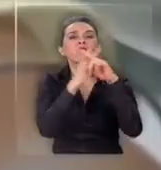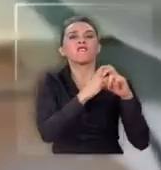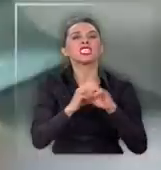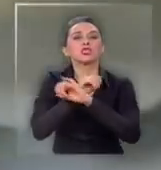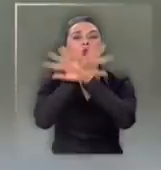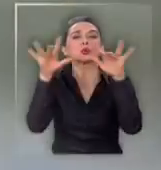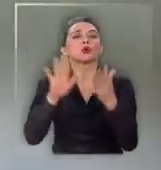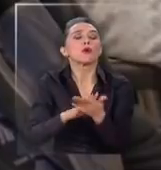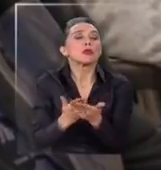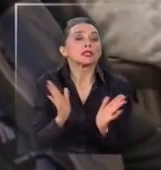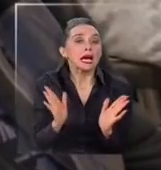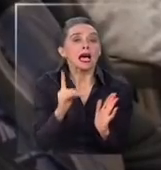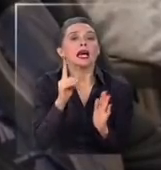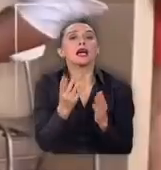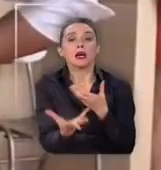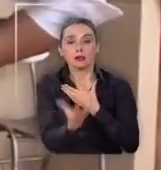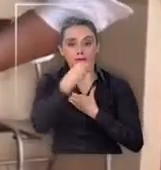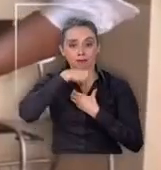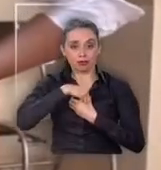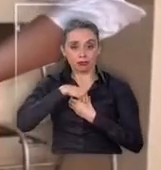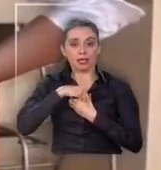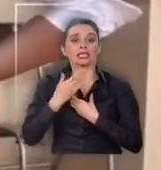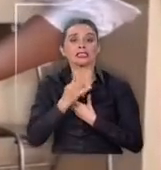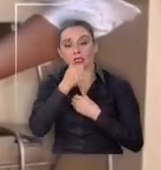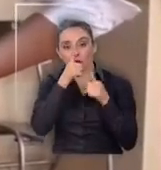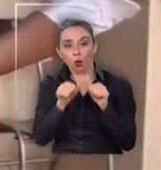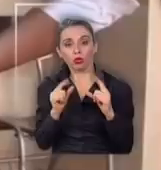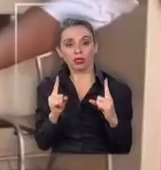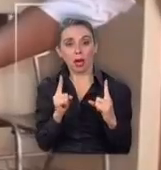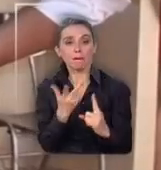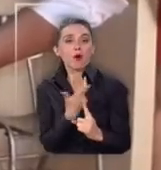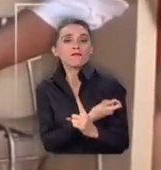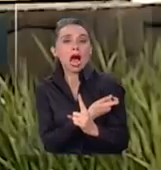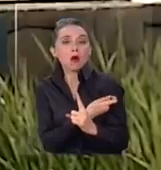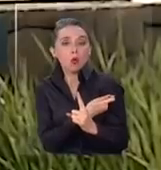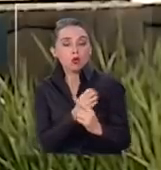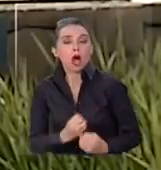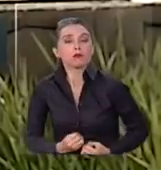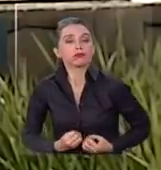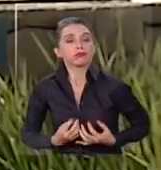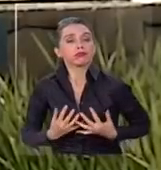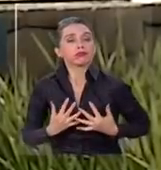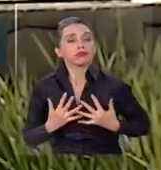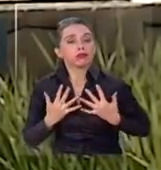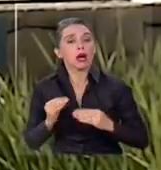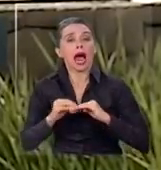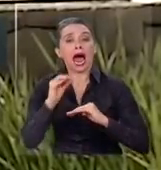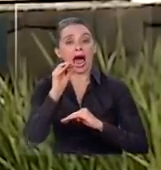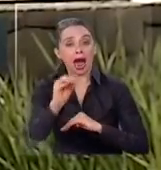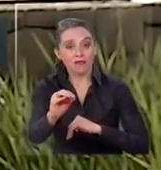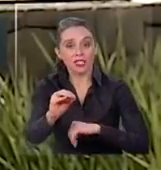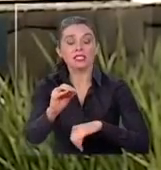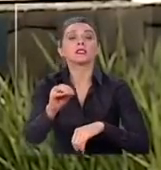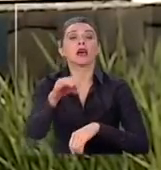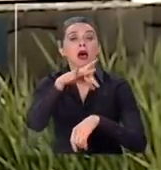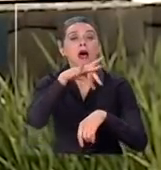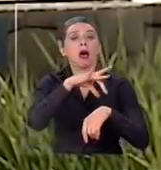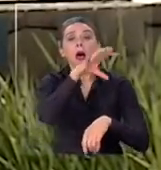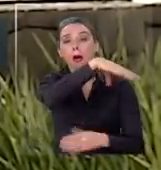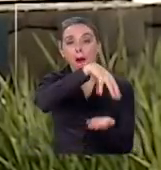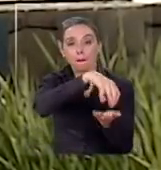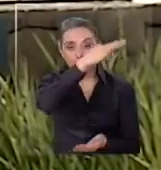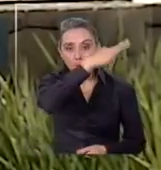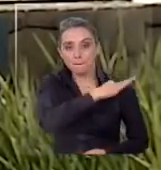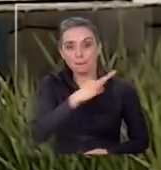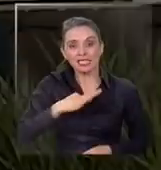que pensar de que requiere un periodo de inmunización. Sin embargo, la recomendación del Ministerio y de los expertos es que aún